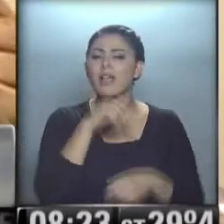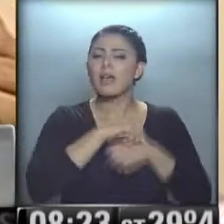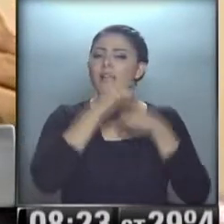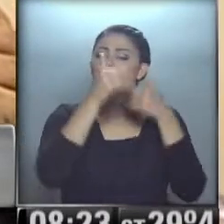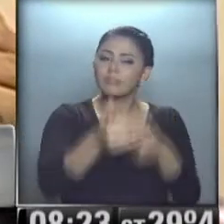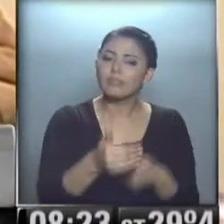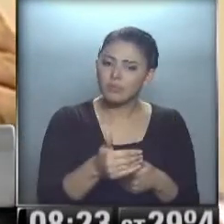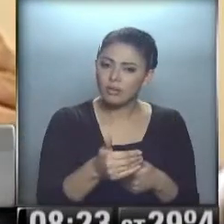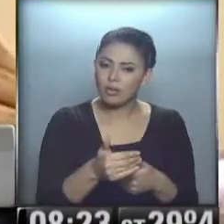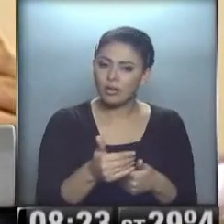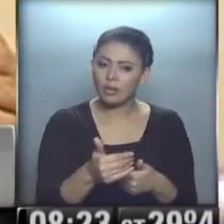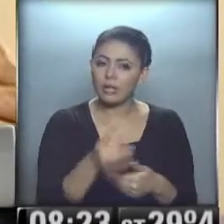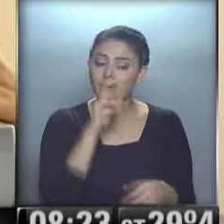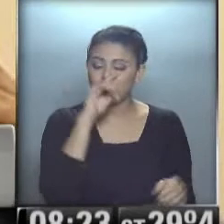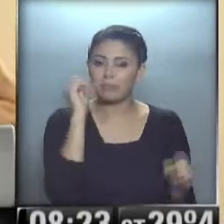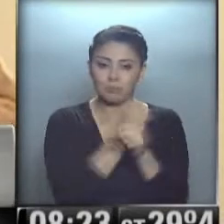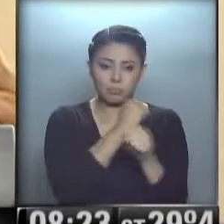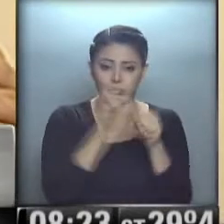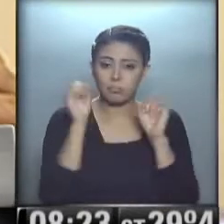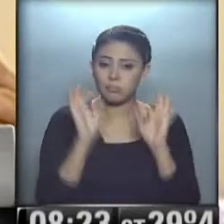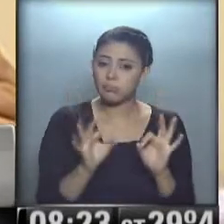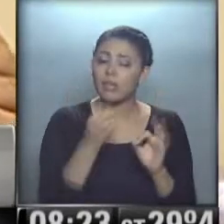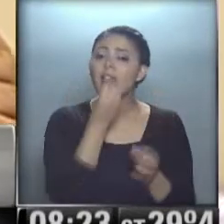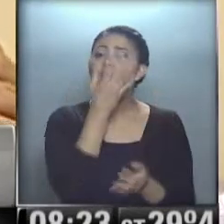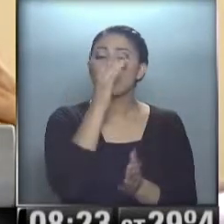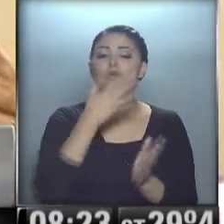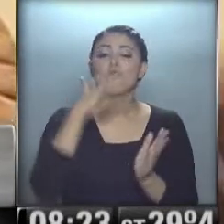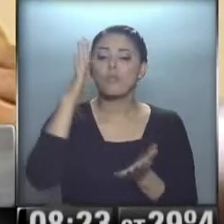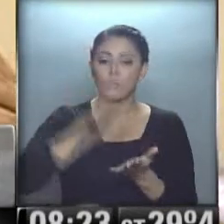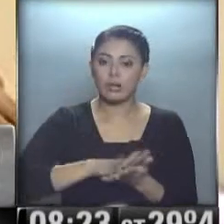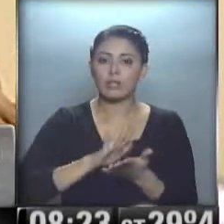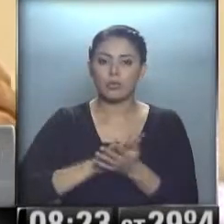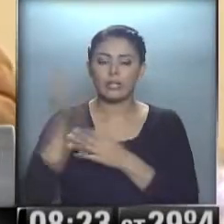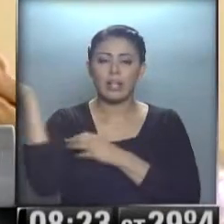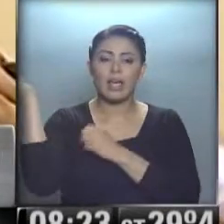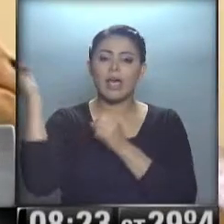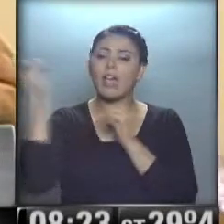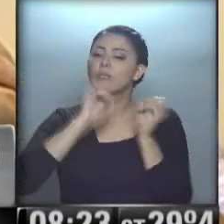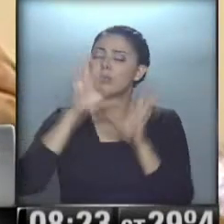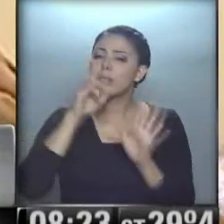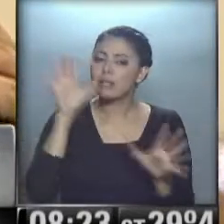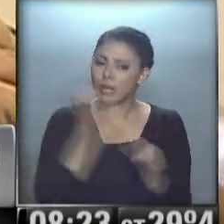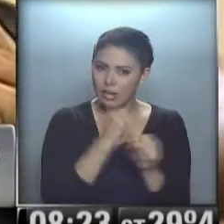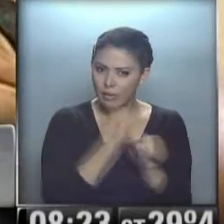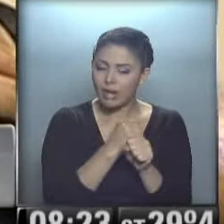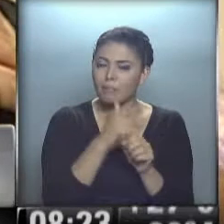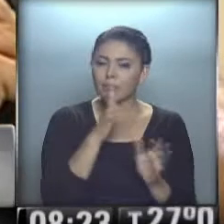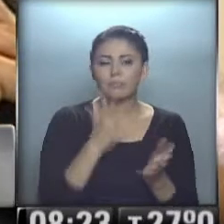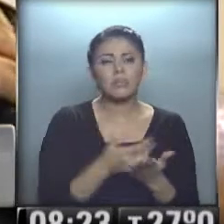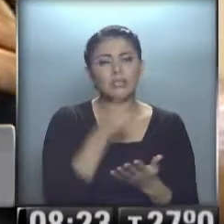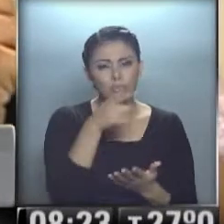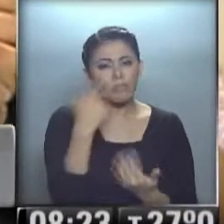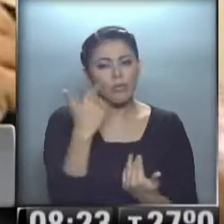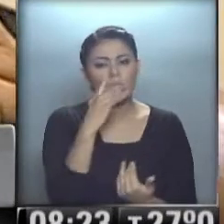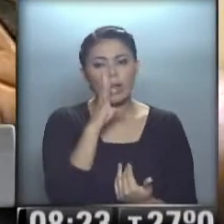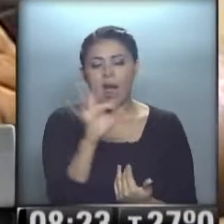en la aprobación de las declaraciones juradas anticipadas de importación, que entiendo se está trabajando en este sentido, pero si usted pudiera dar